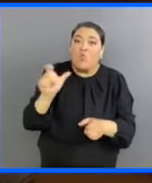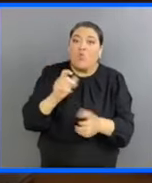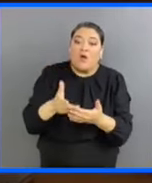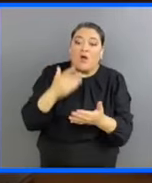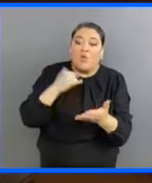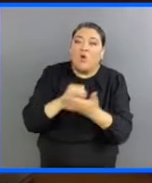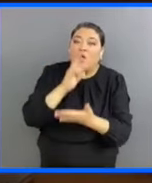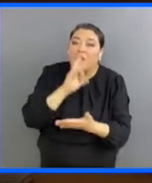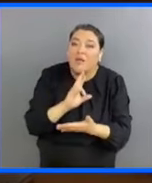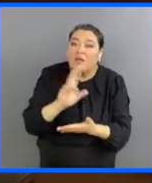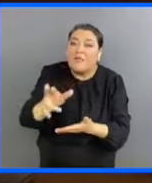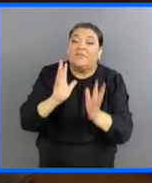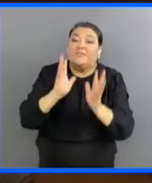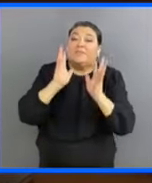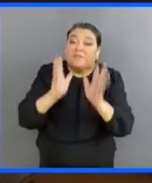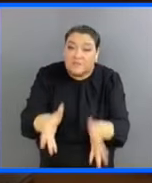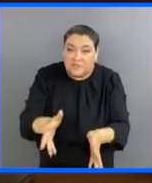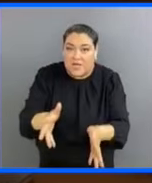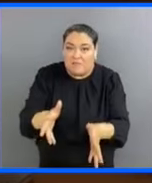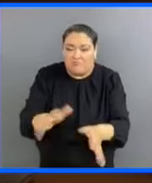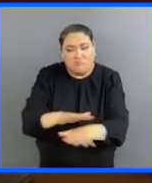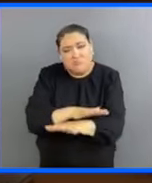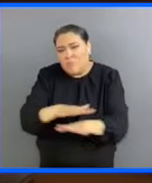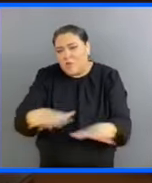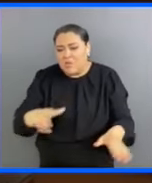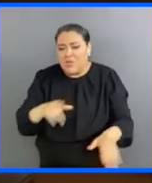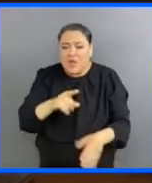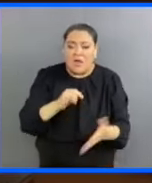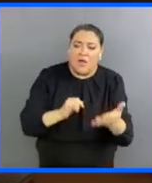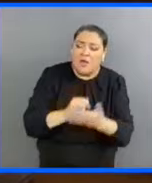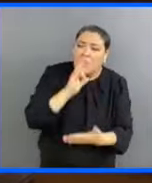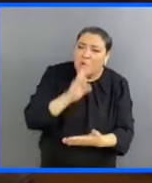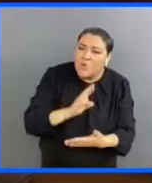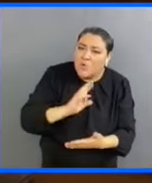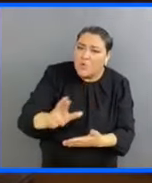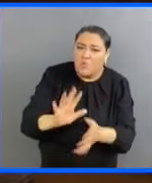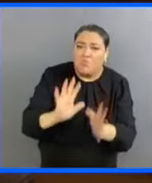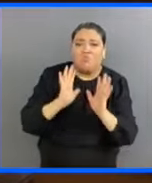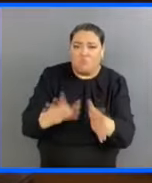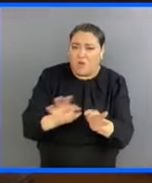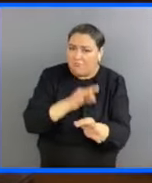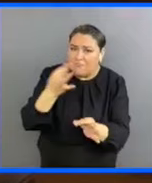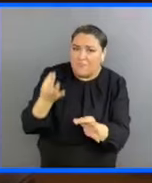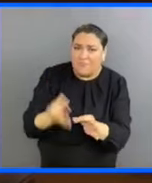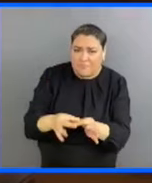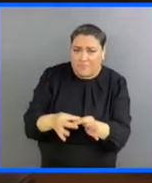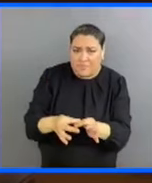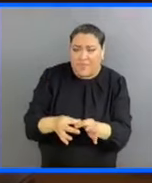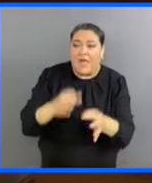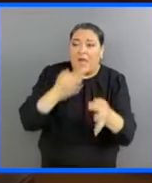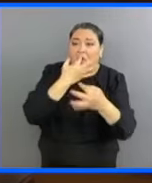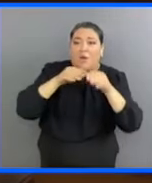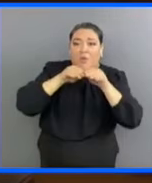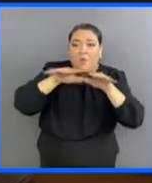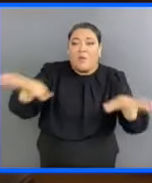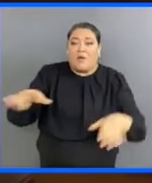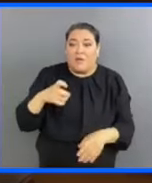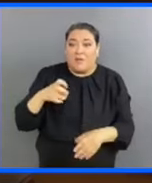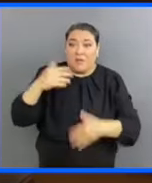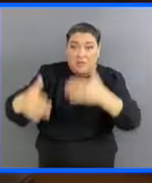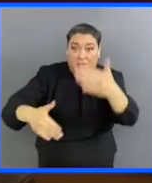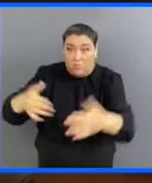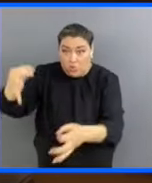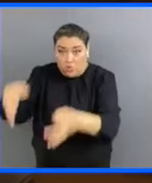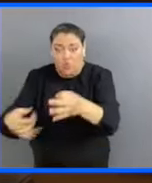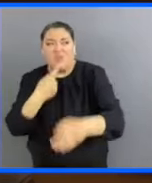y con ello culminó decidiendo el fondo y bueno, la reclamación no podría modificar la